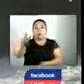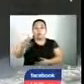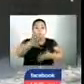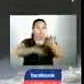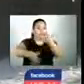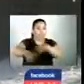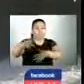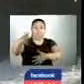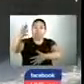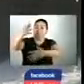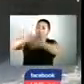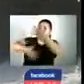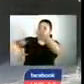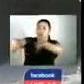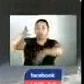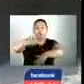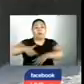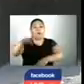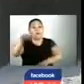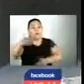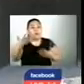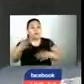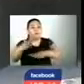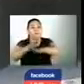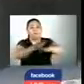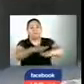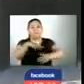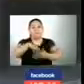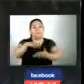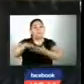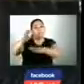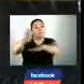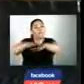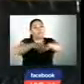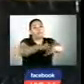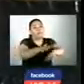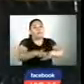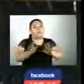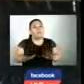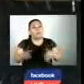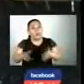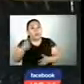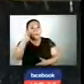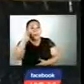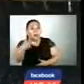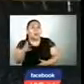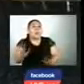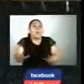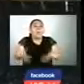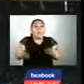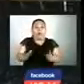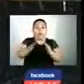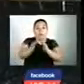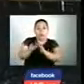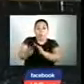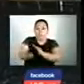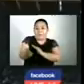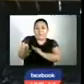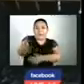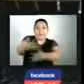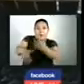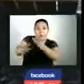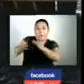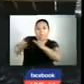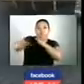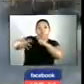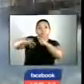costera del país. Una situación por la cual Protección Civil ha emitido un aviso, precisamente, los riesgos son inundaciones en comunidades cercanas a la franja